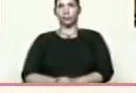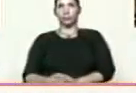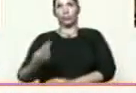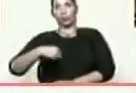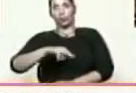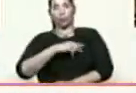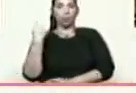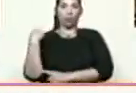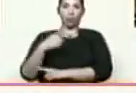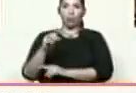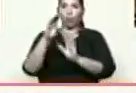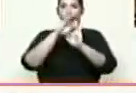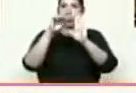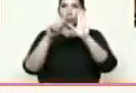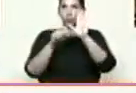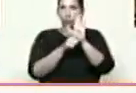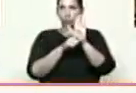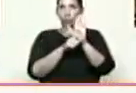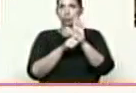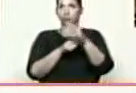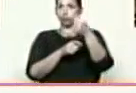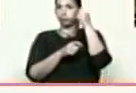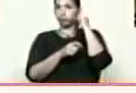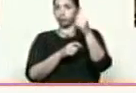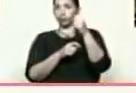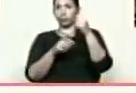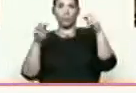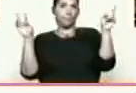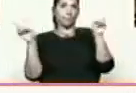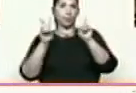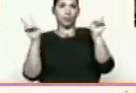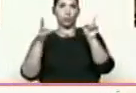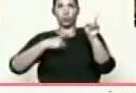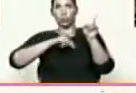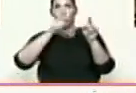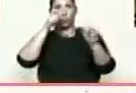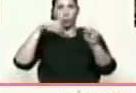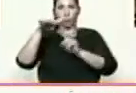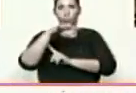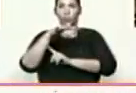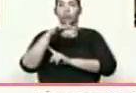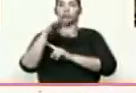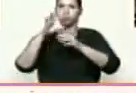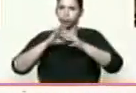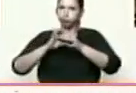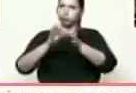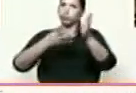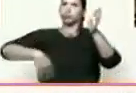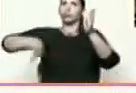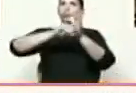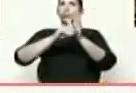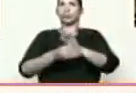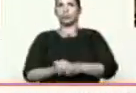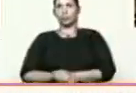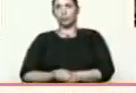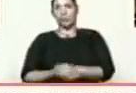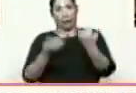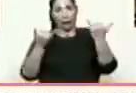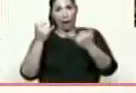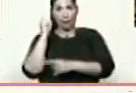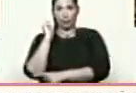tenemos la constituyente, nos da la paz. La victoria popular de nuestro pueblo nos las confirma. Ahora, la tarea de nosotros es